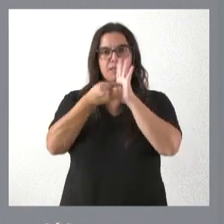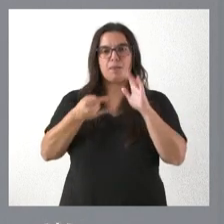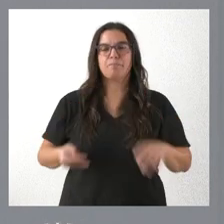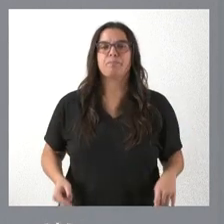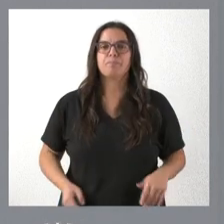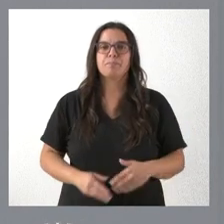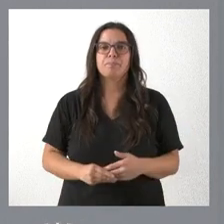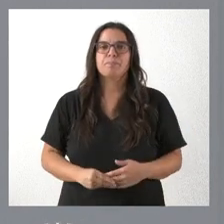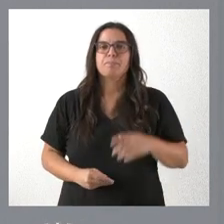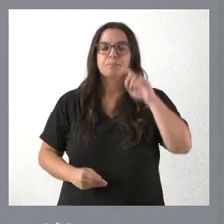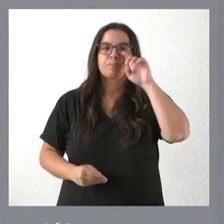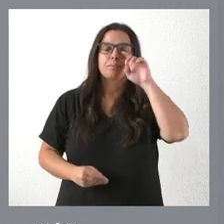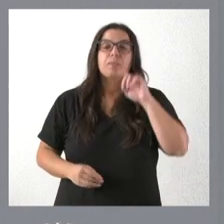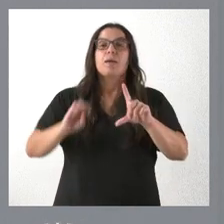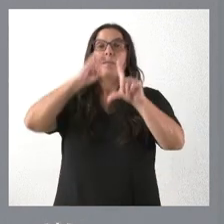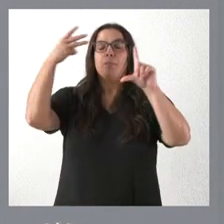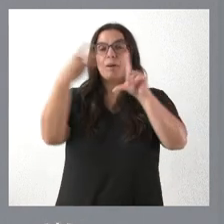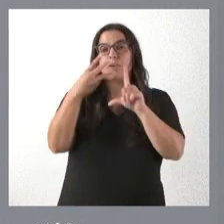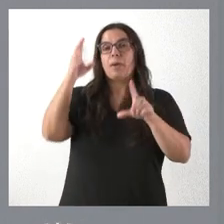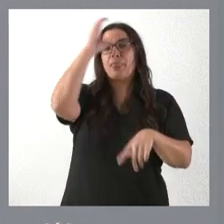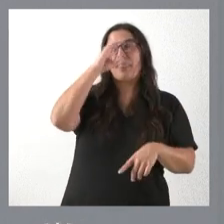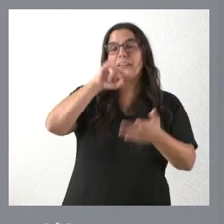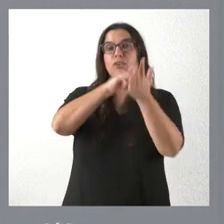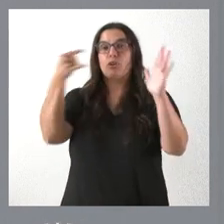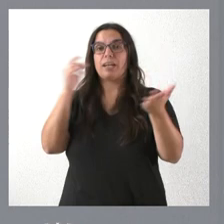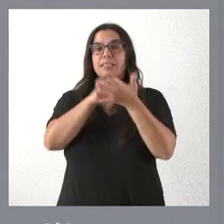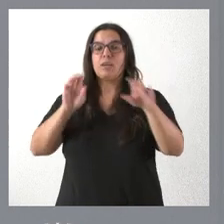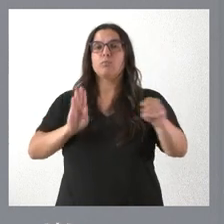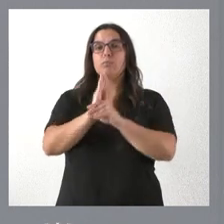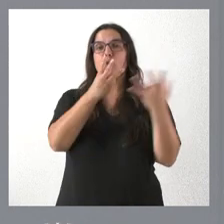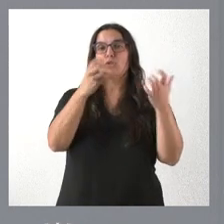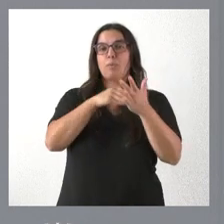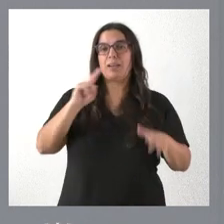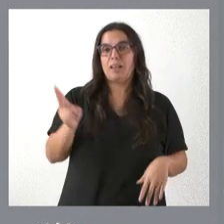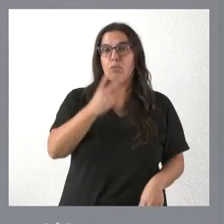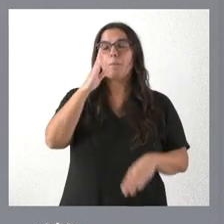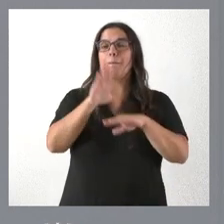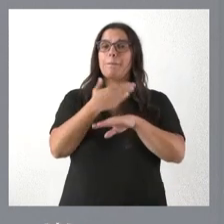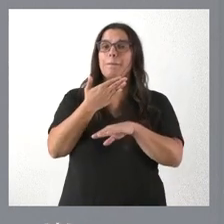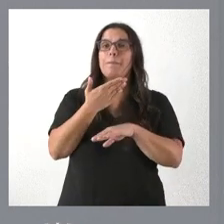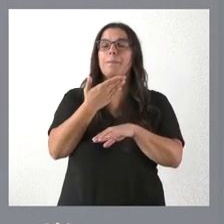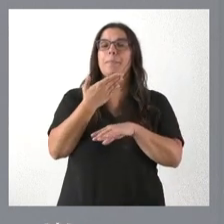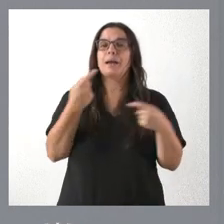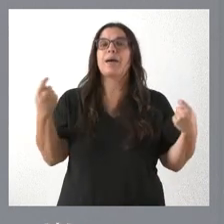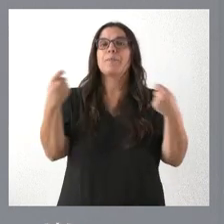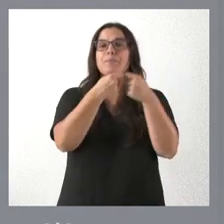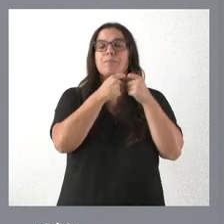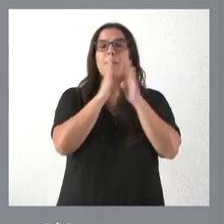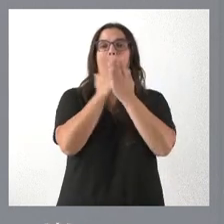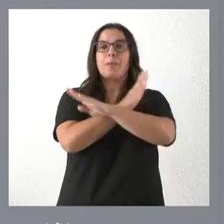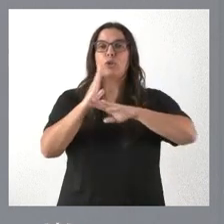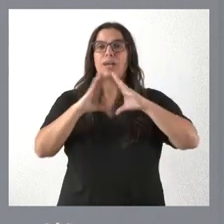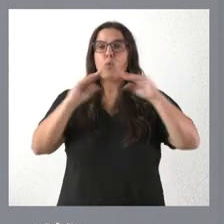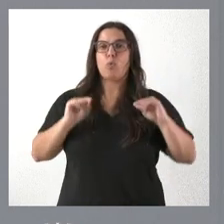el portal de ciencia y tecnología de Castilla y león recibirá 800.000 euros para el consorcio de bibliotecas universitarias